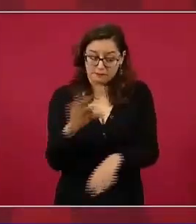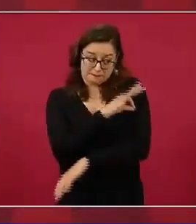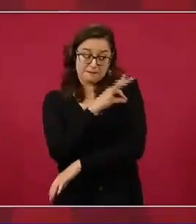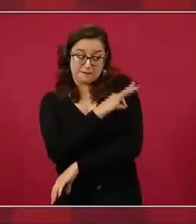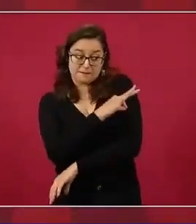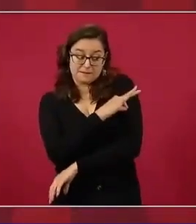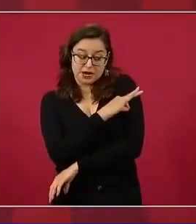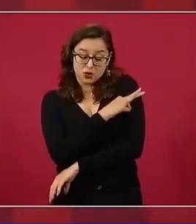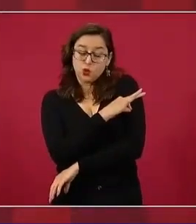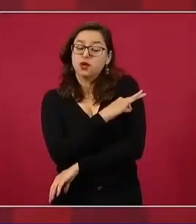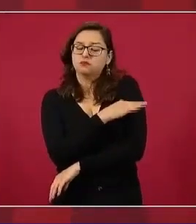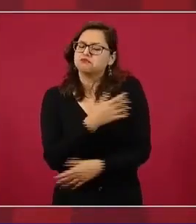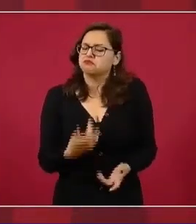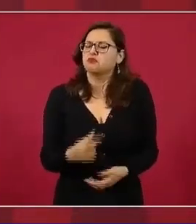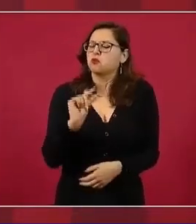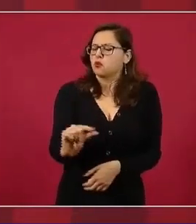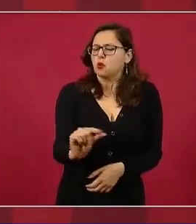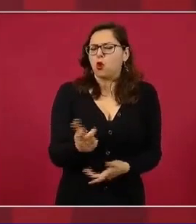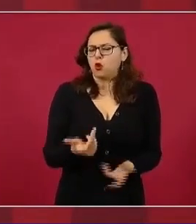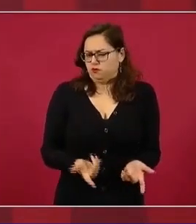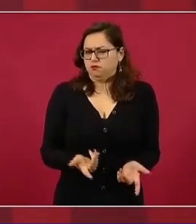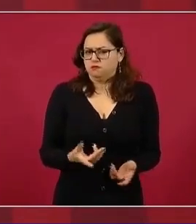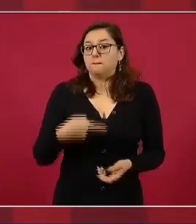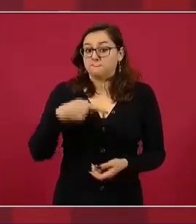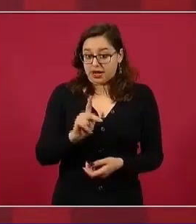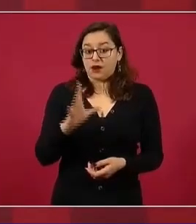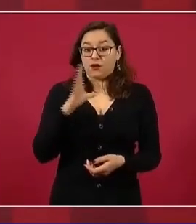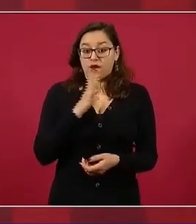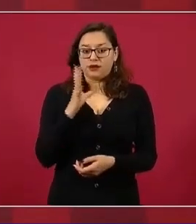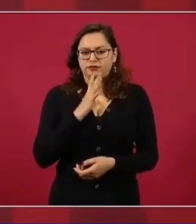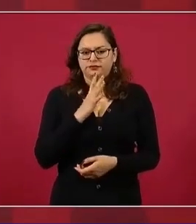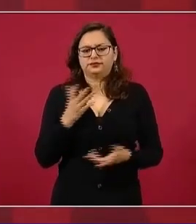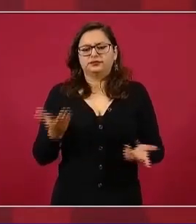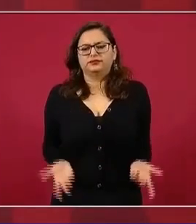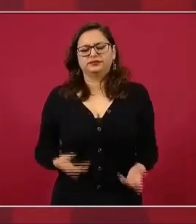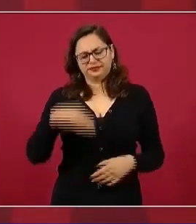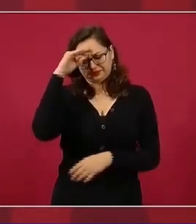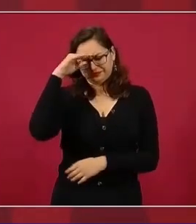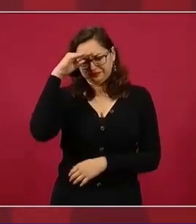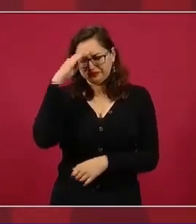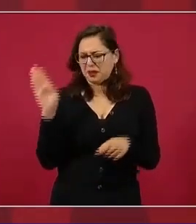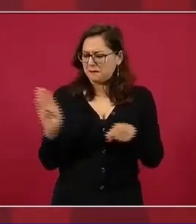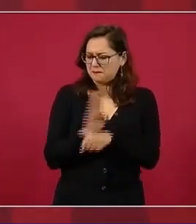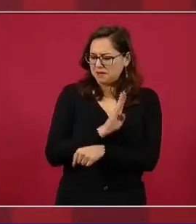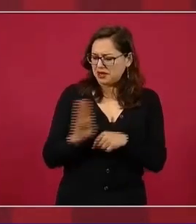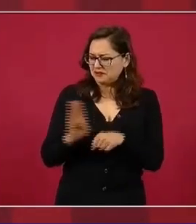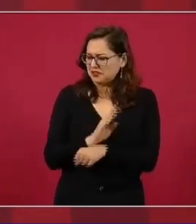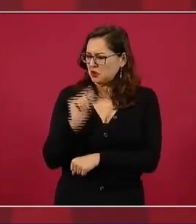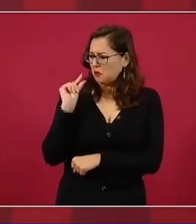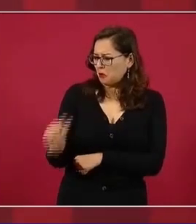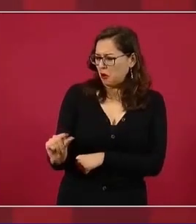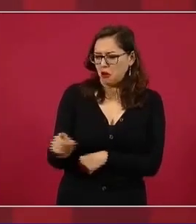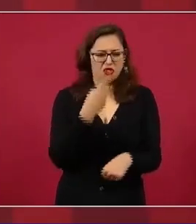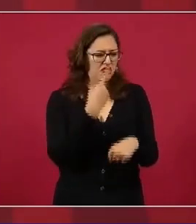riesgo versus beneficio, cuando hay un bajo beneficio, puede ser que pese más